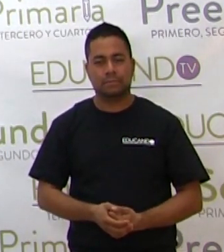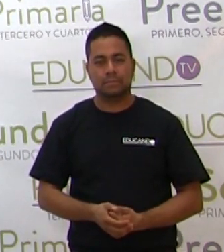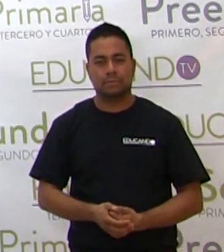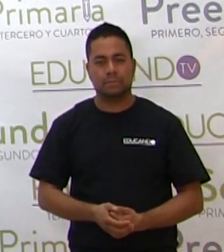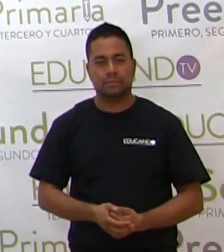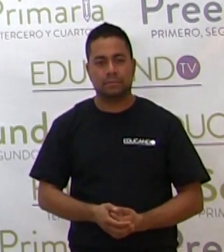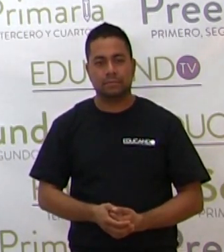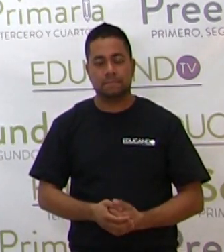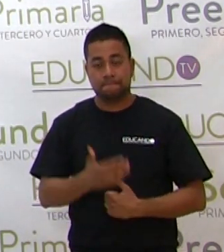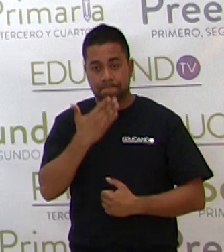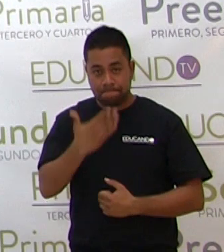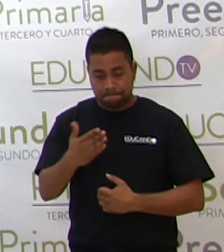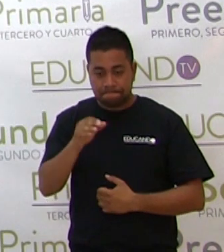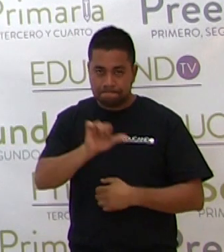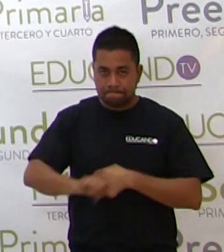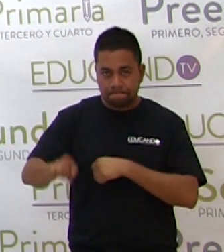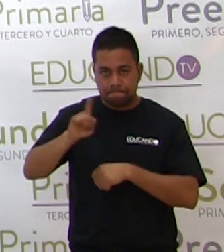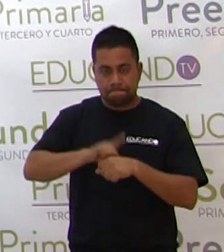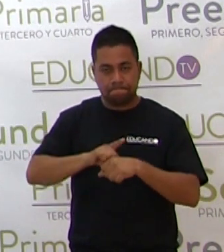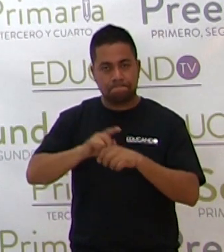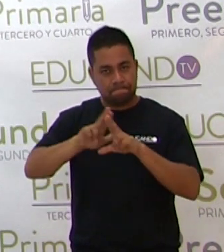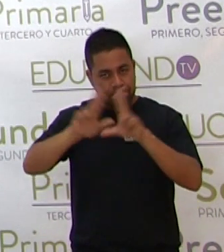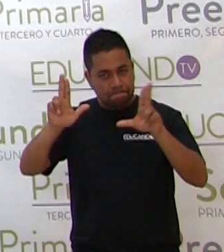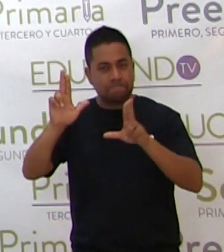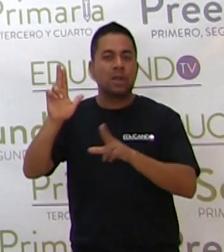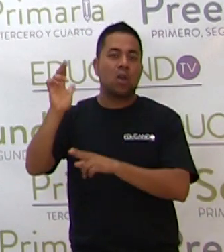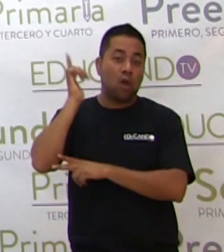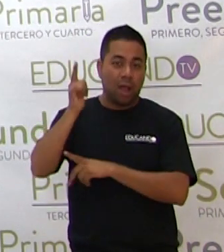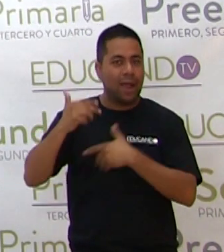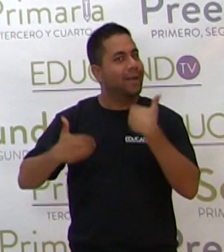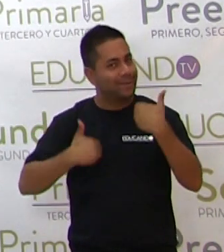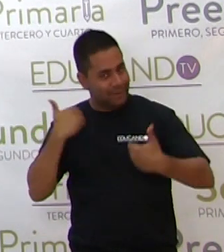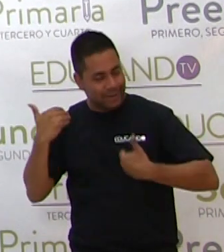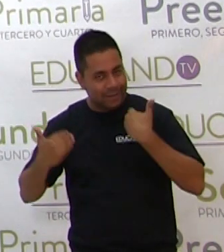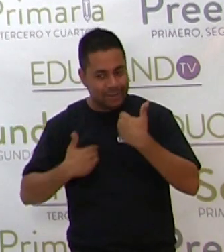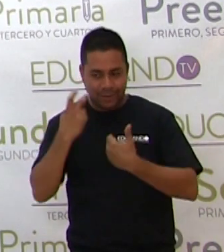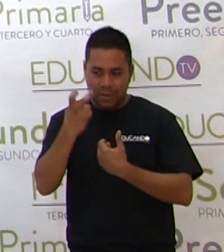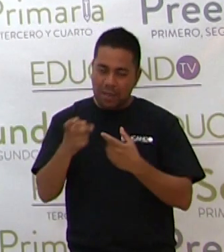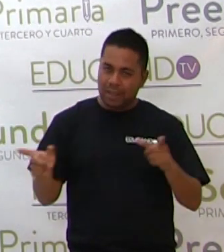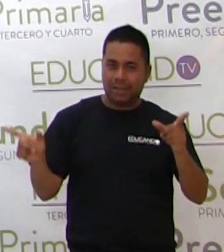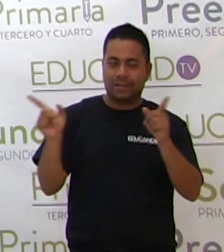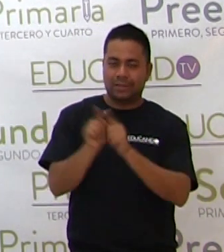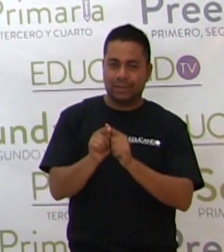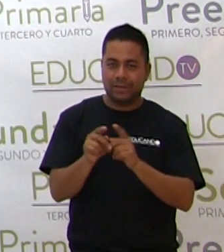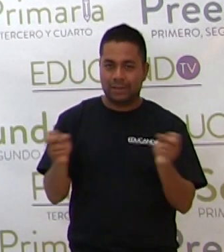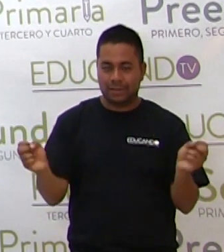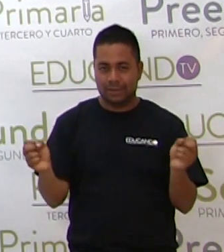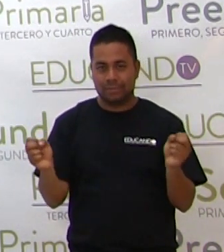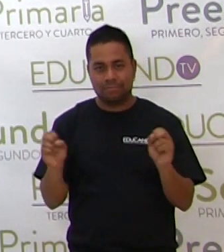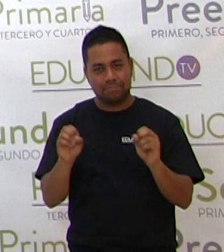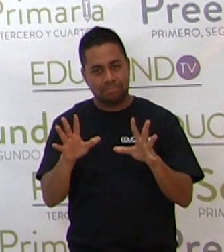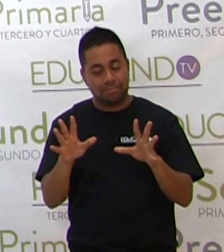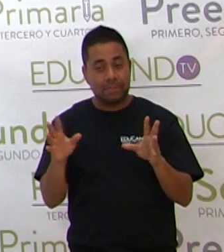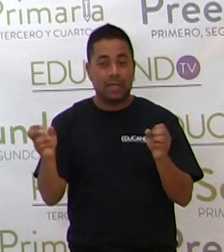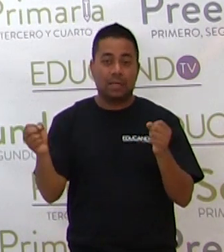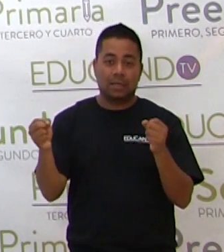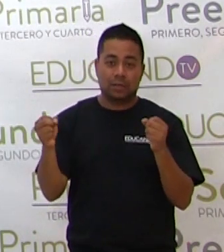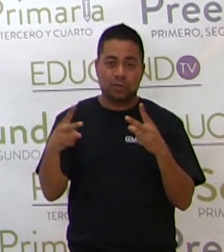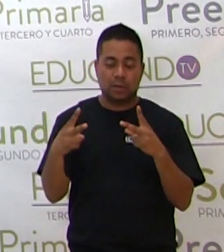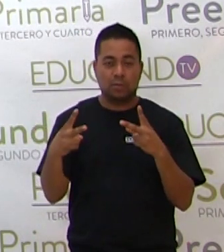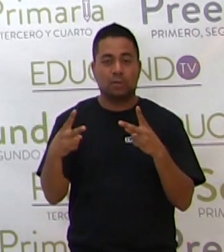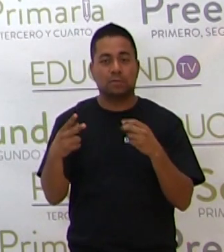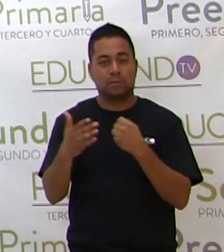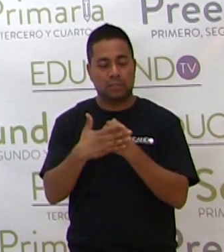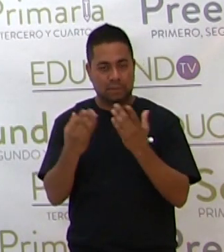mi parte espero que se hayan divertido y eso es todo los dejo hasta la